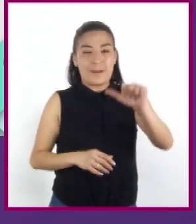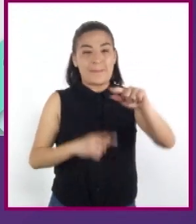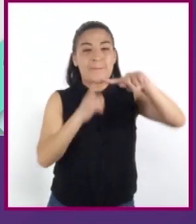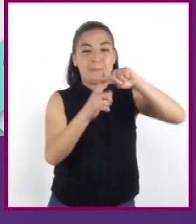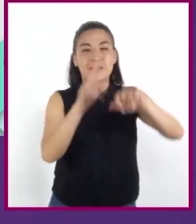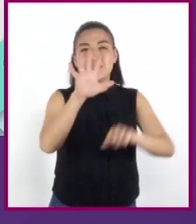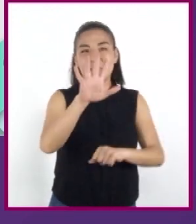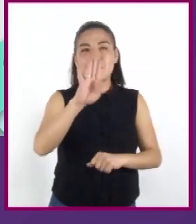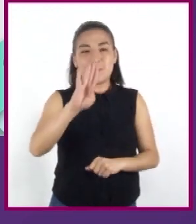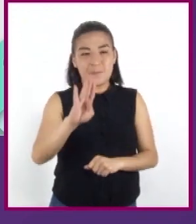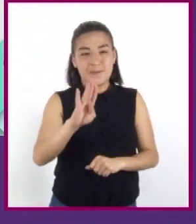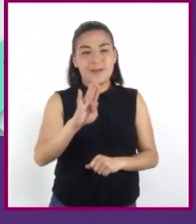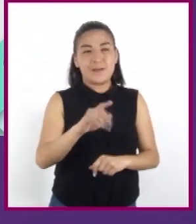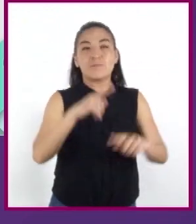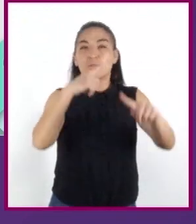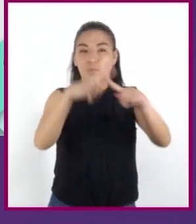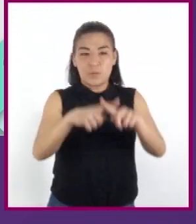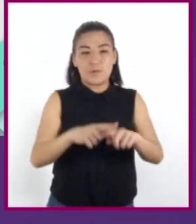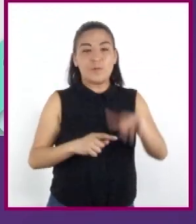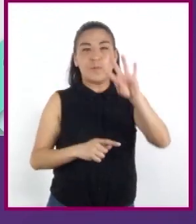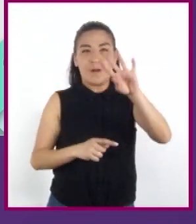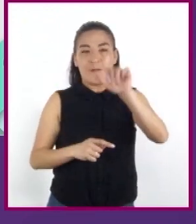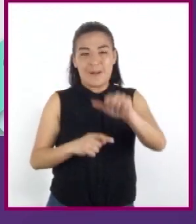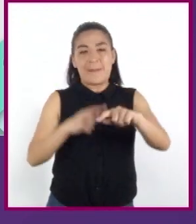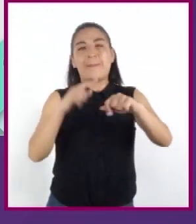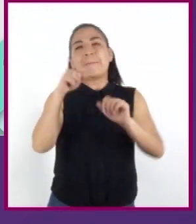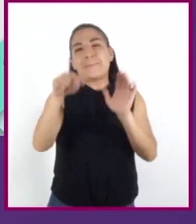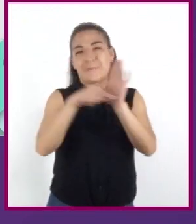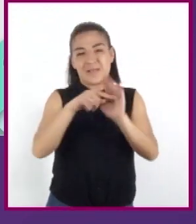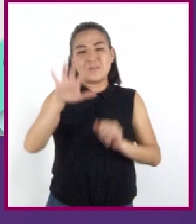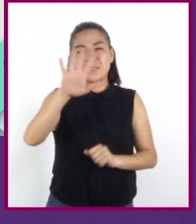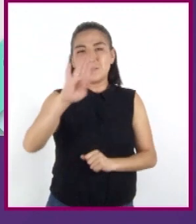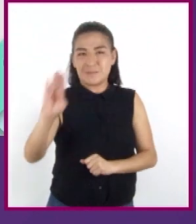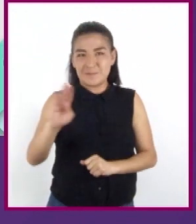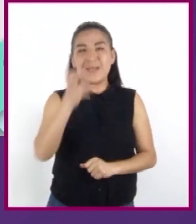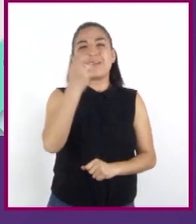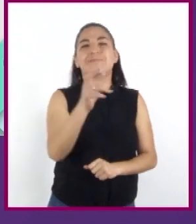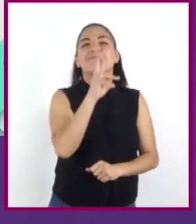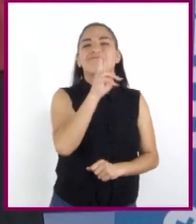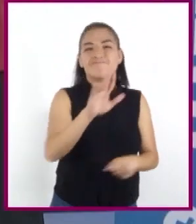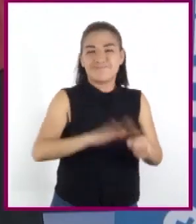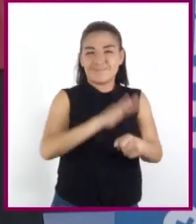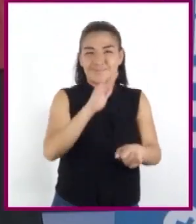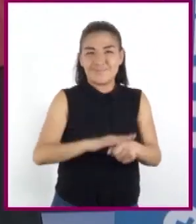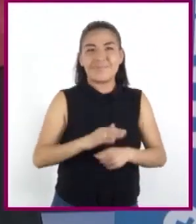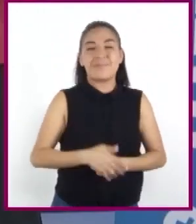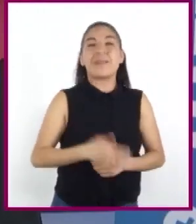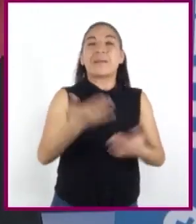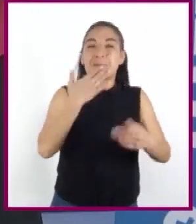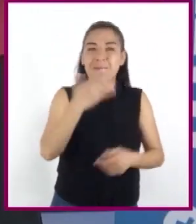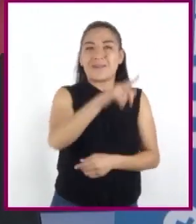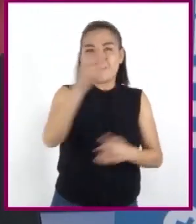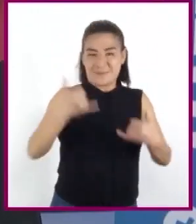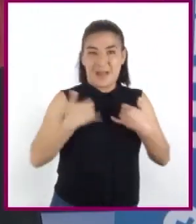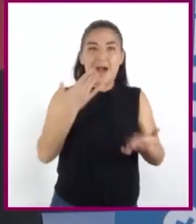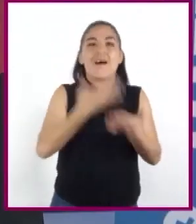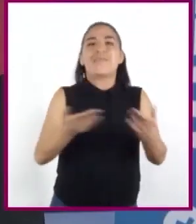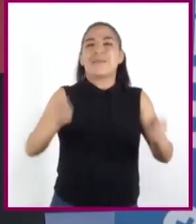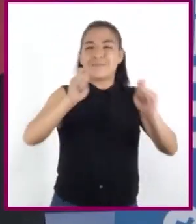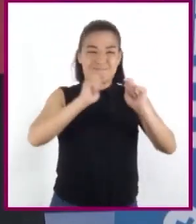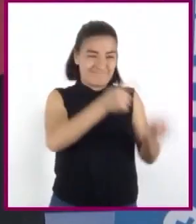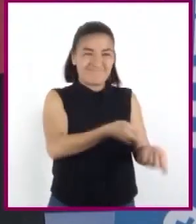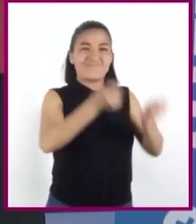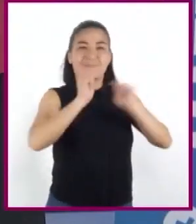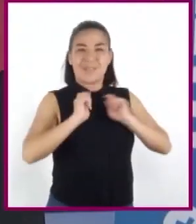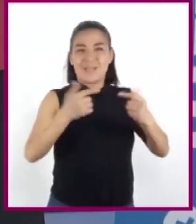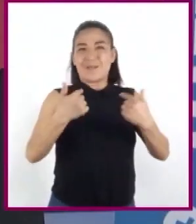5B multiplicado por 4A menos 5B. Es la respuesta correcta. Muy bien, jóvenes. Ahora es mi turno. Y como yo sé